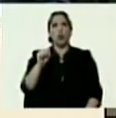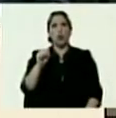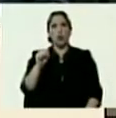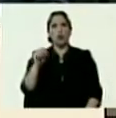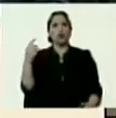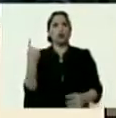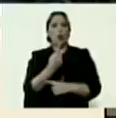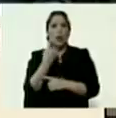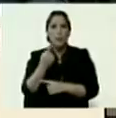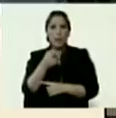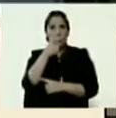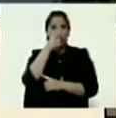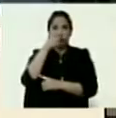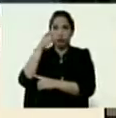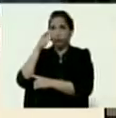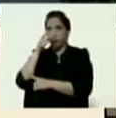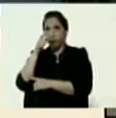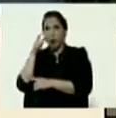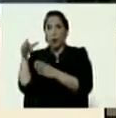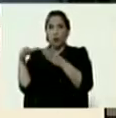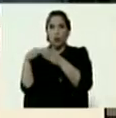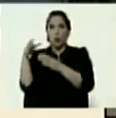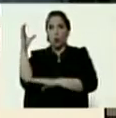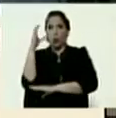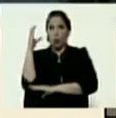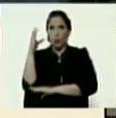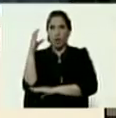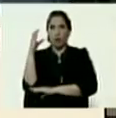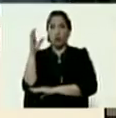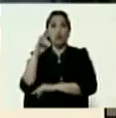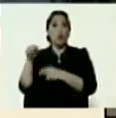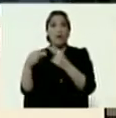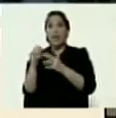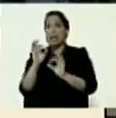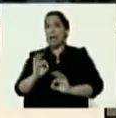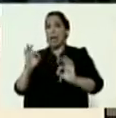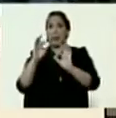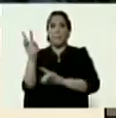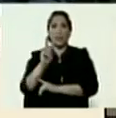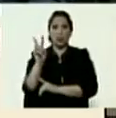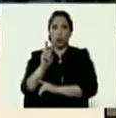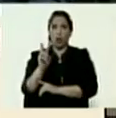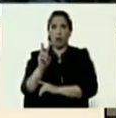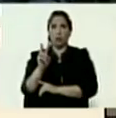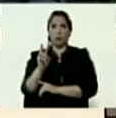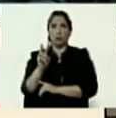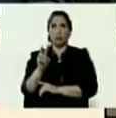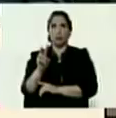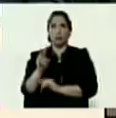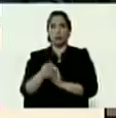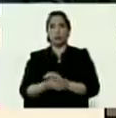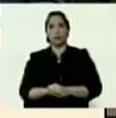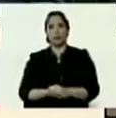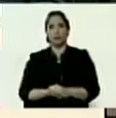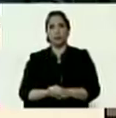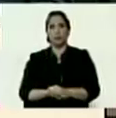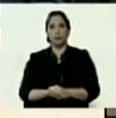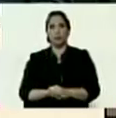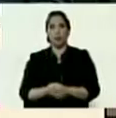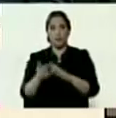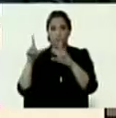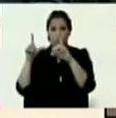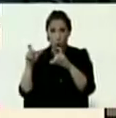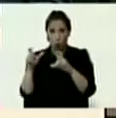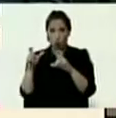nadie, ningún venezolano en ese momento allí con Juan Guaidó. Conducía Patrón Pobre, que es la fotografía que el